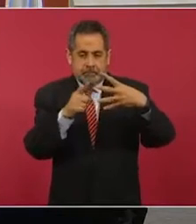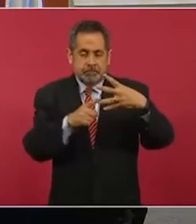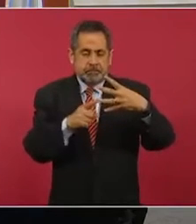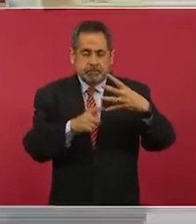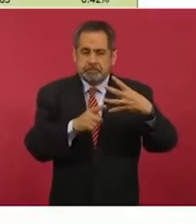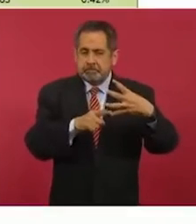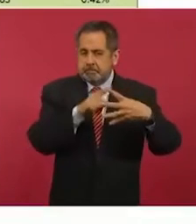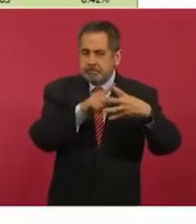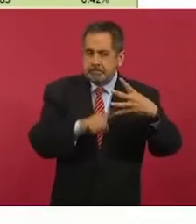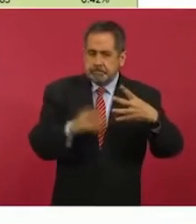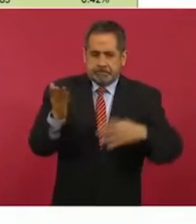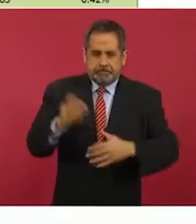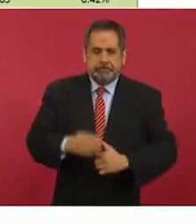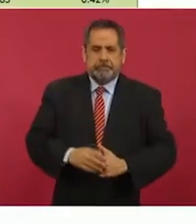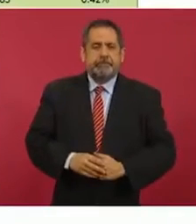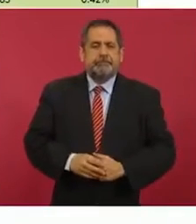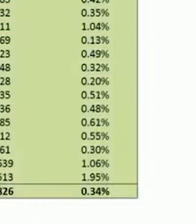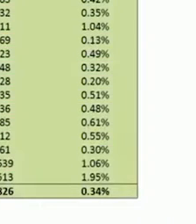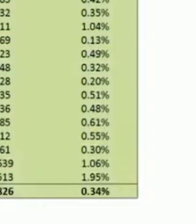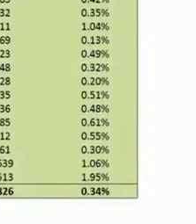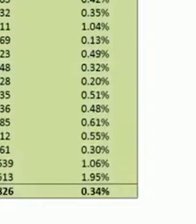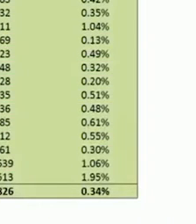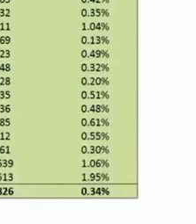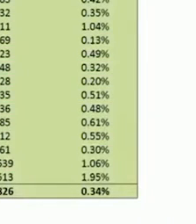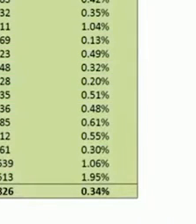estuvieron abajo